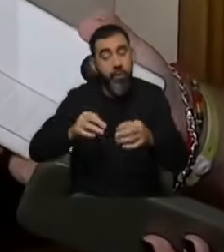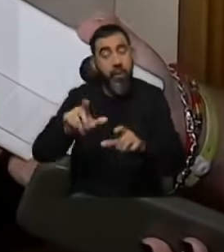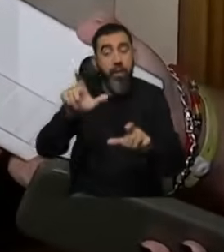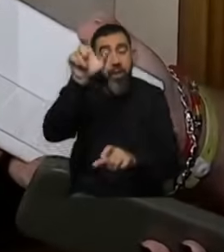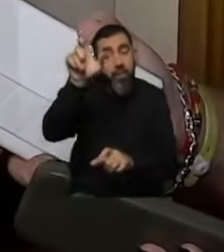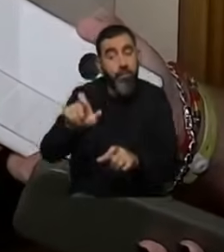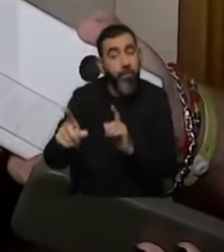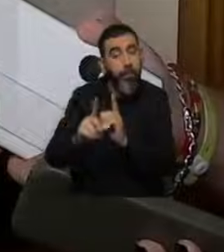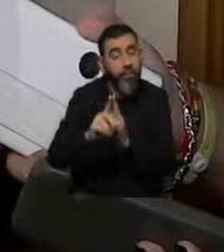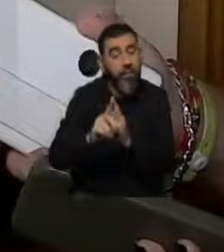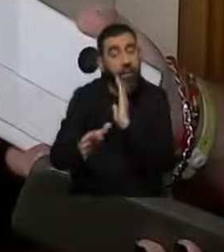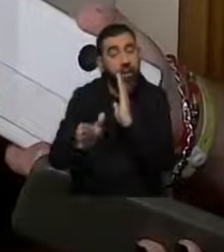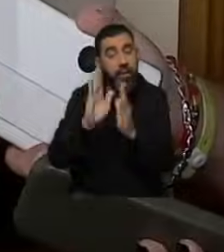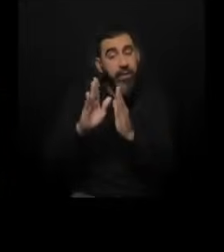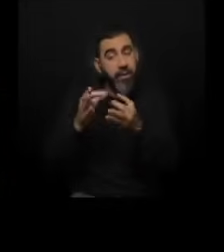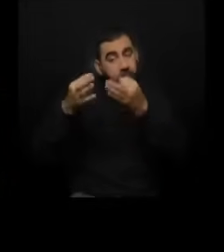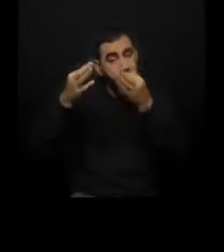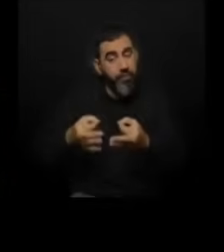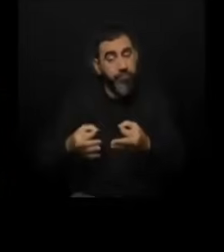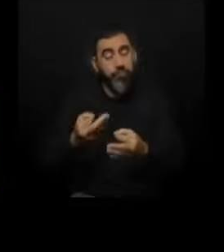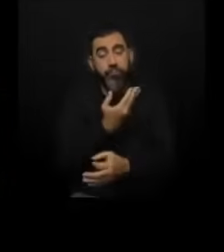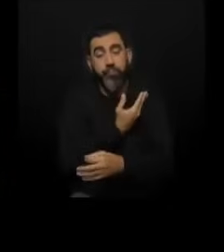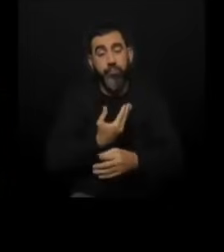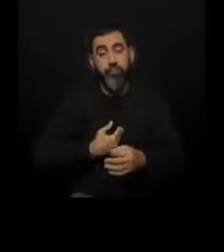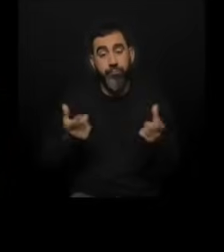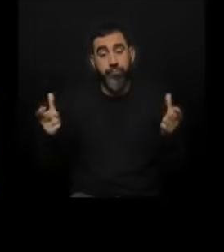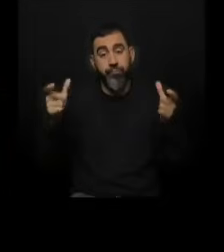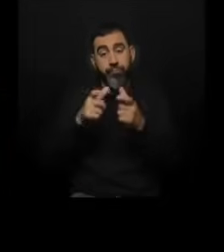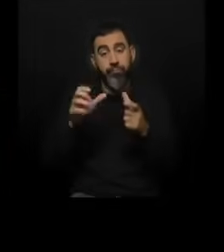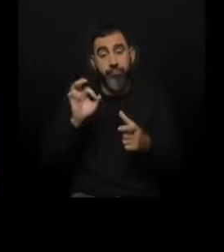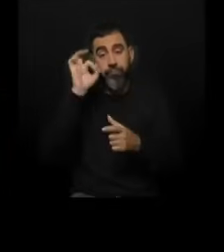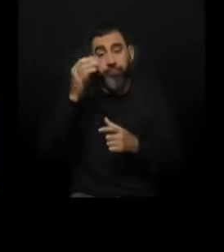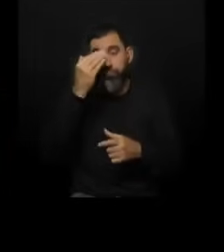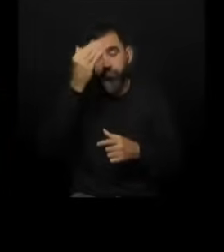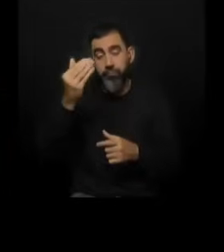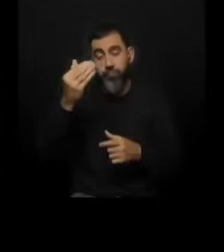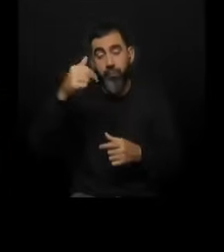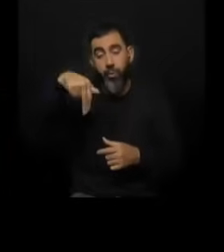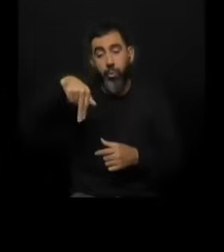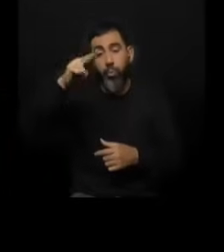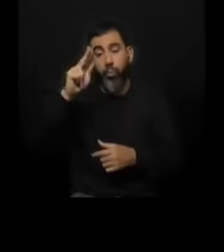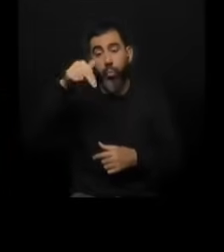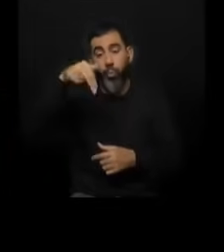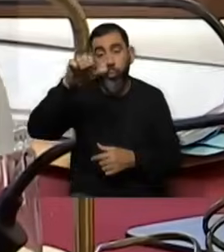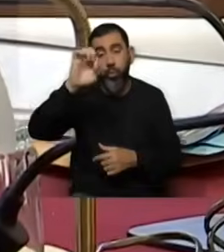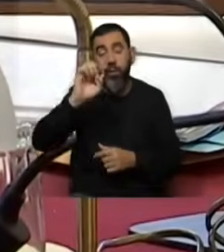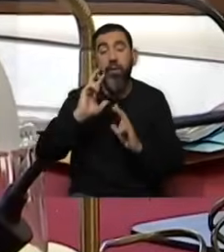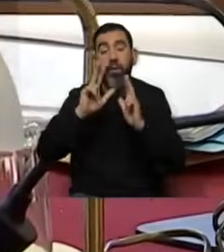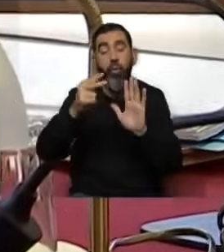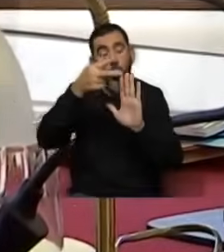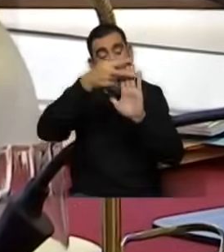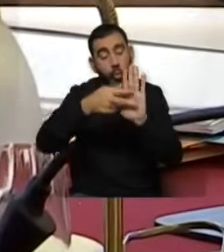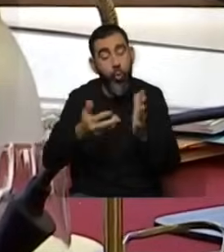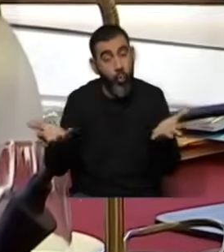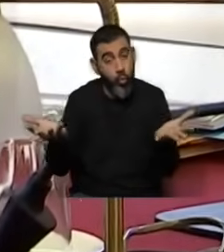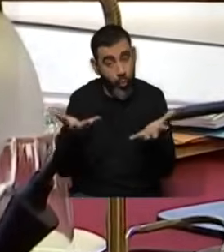tenido un tratamiento cabal el presidente de la comisión el senador frenteamplista José nunes sostuvo que el marco normativo